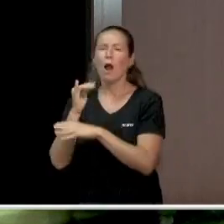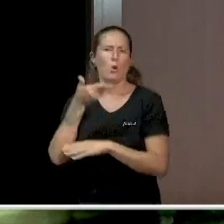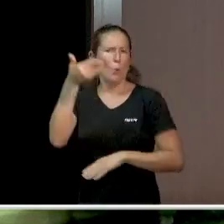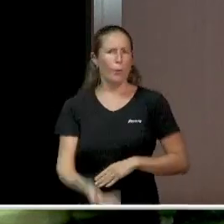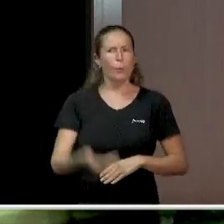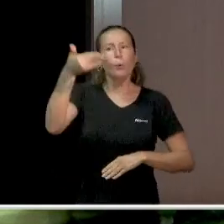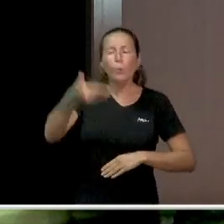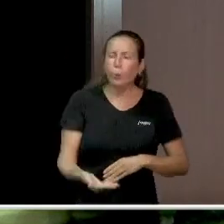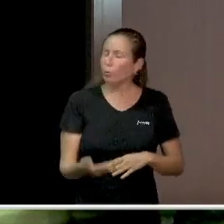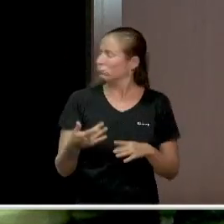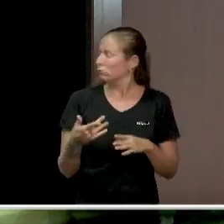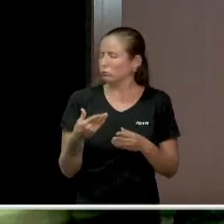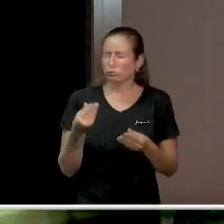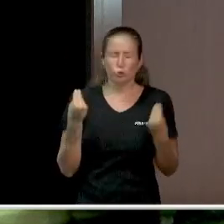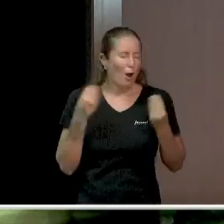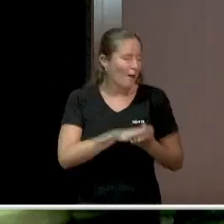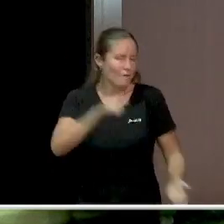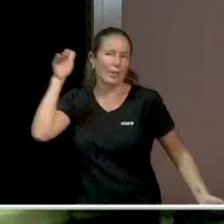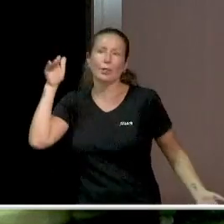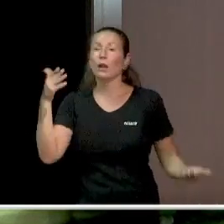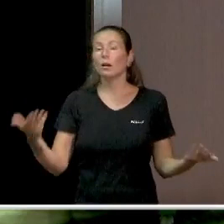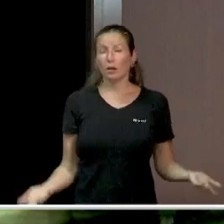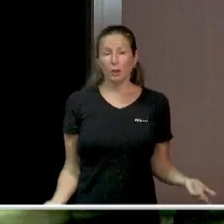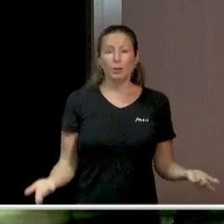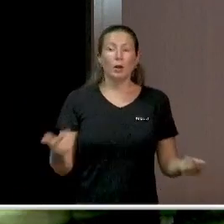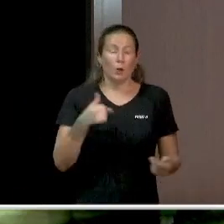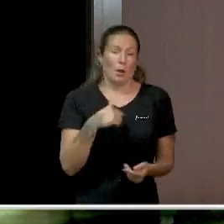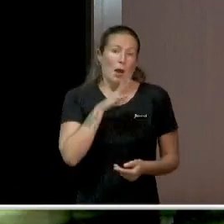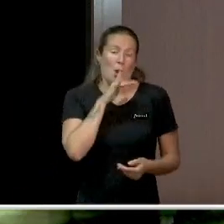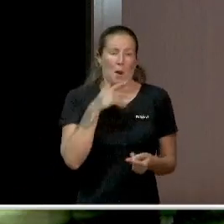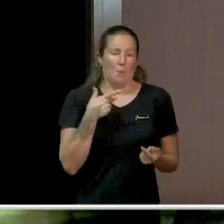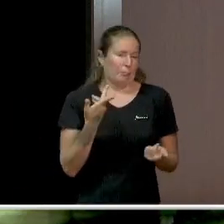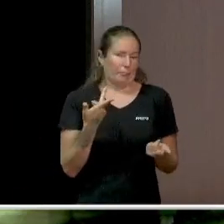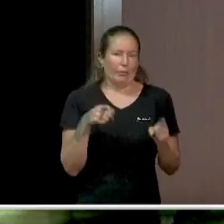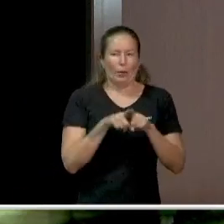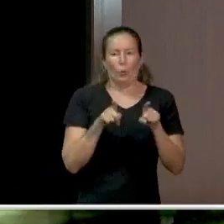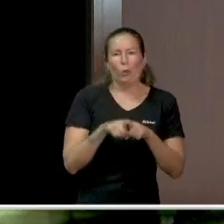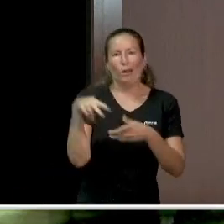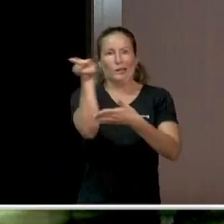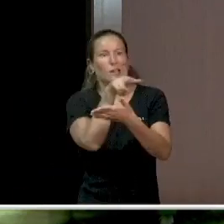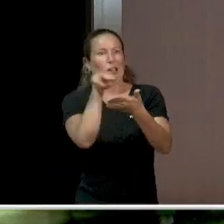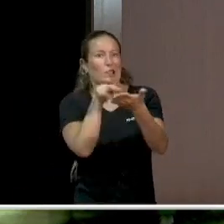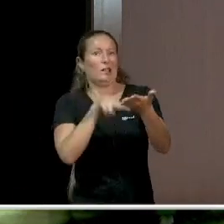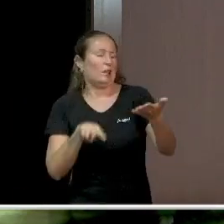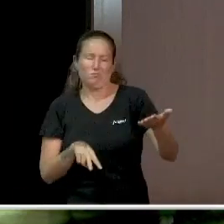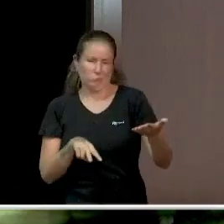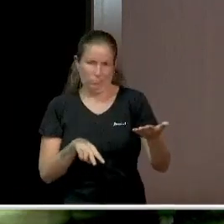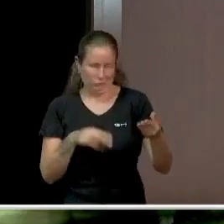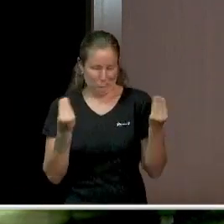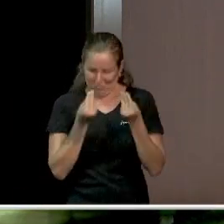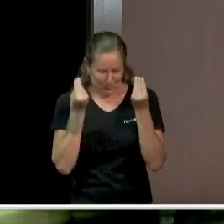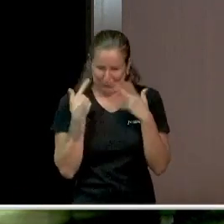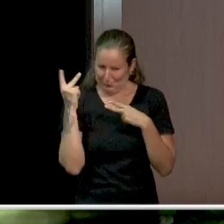importante desde siempre, que yo voy a ahorrarles relatar de manera detallada, porque además lo tienen